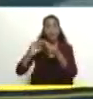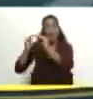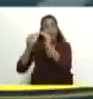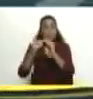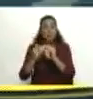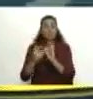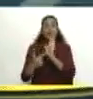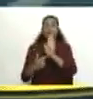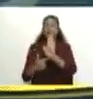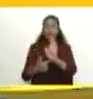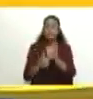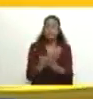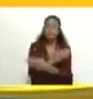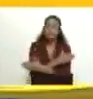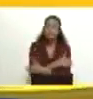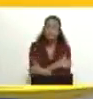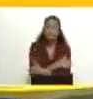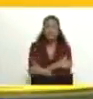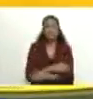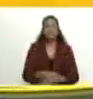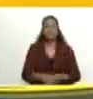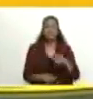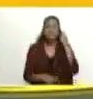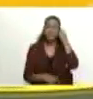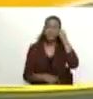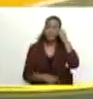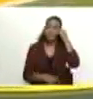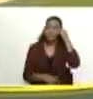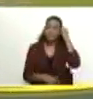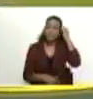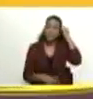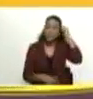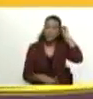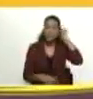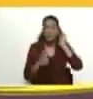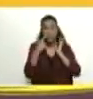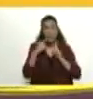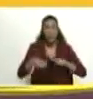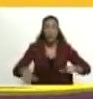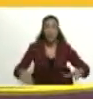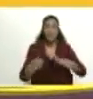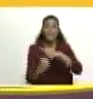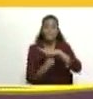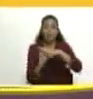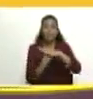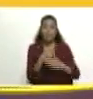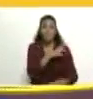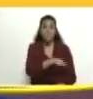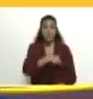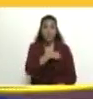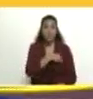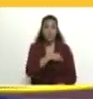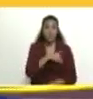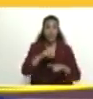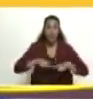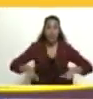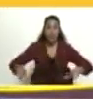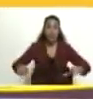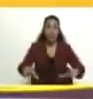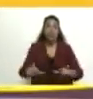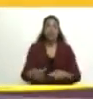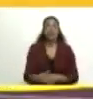a abrazar a nuestro pueblo. Voy al interior de la base de misiones Lorenza